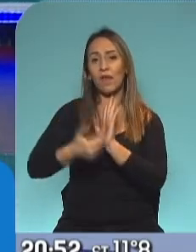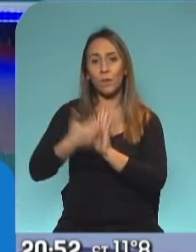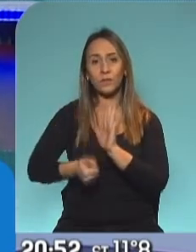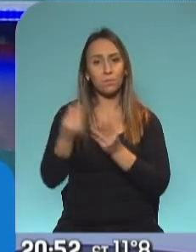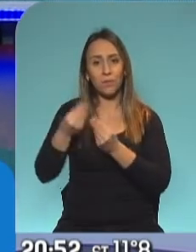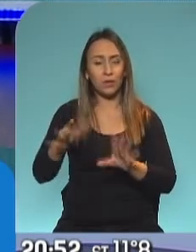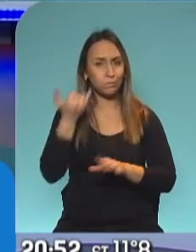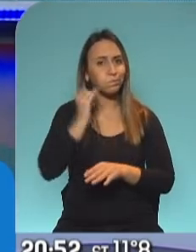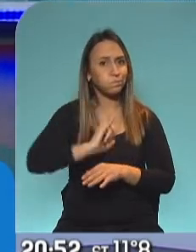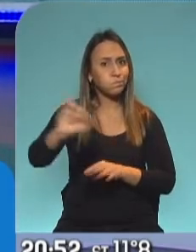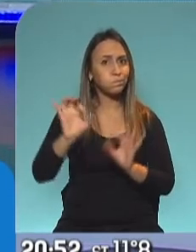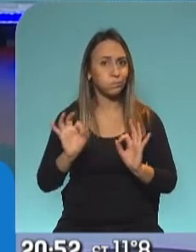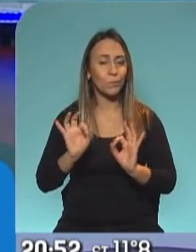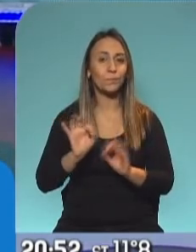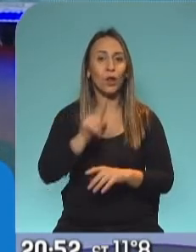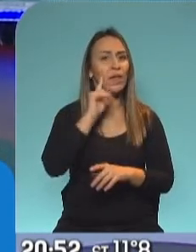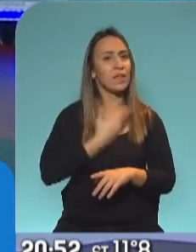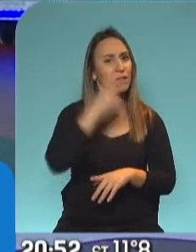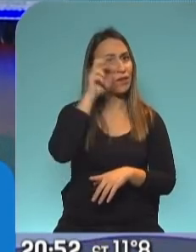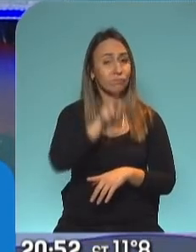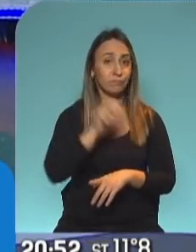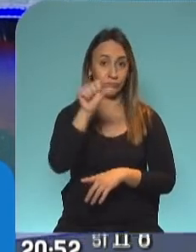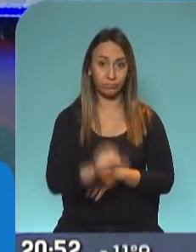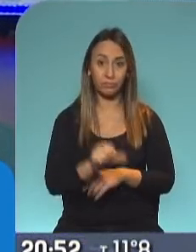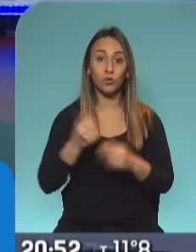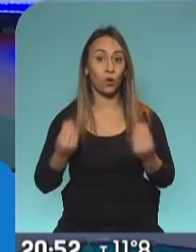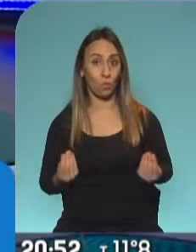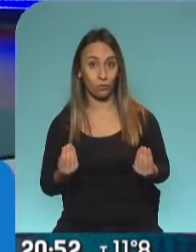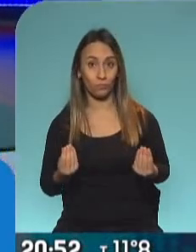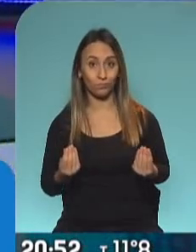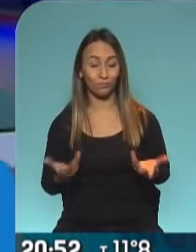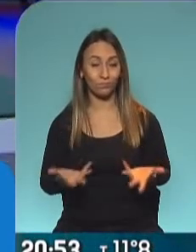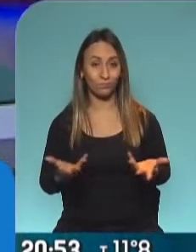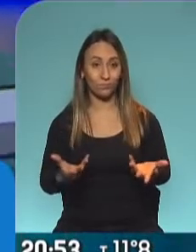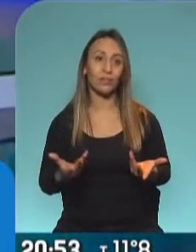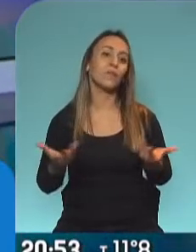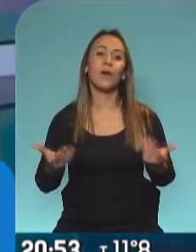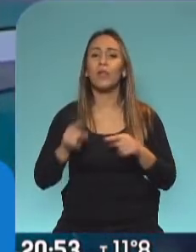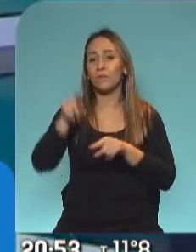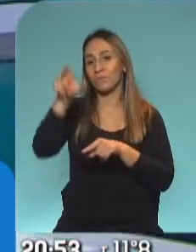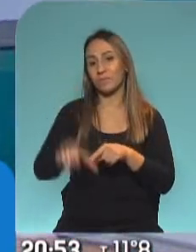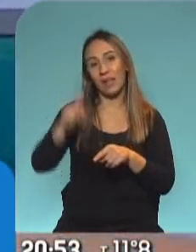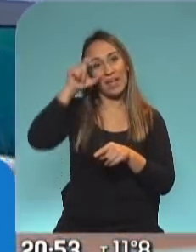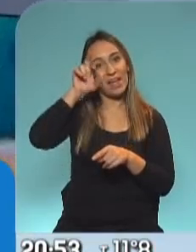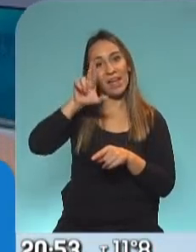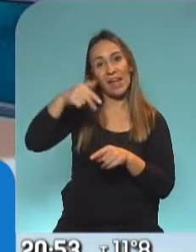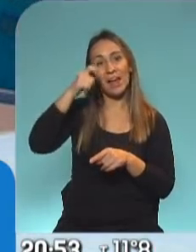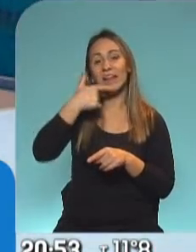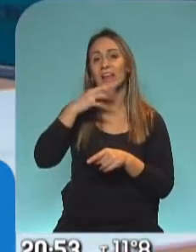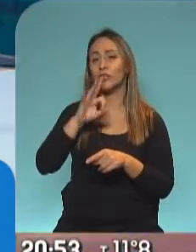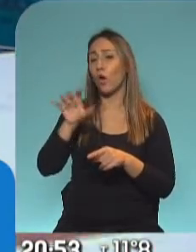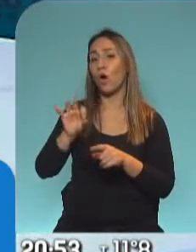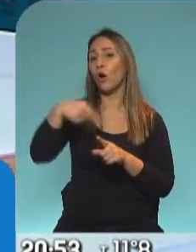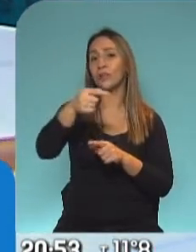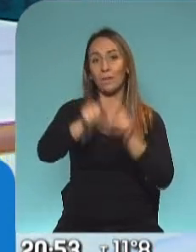puede cobrar el IFE. ¿Cómo hace? Bueno, Ernesto o cualquier persona que esté en la misma situación tiene que sacar